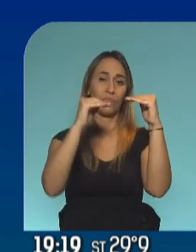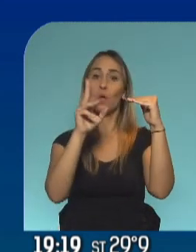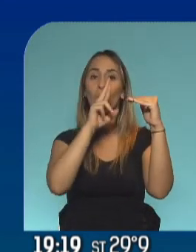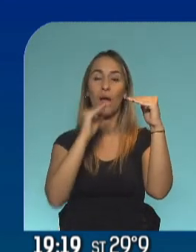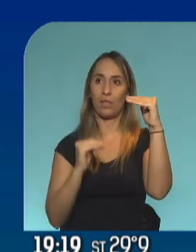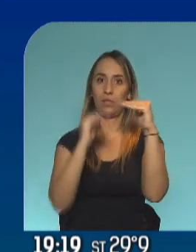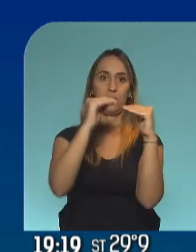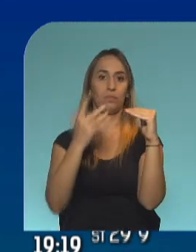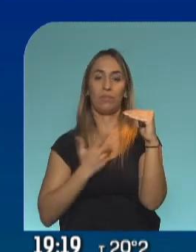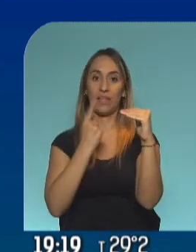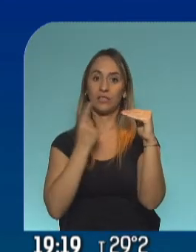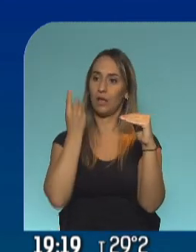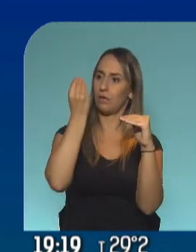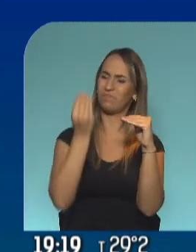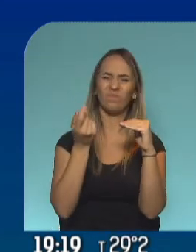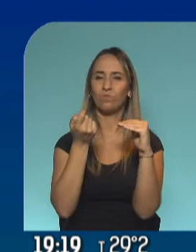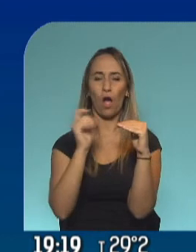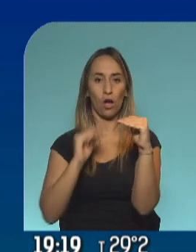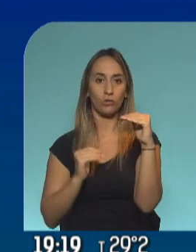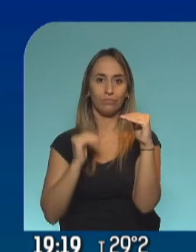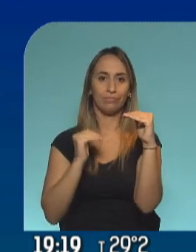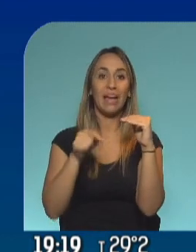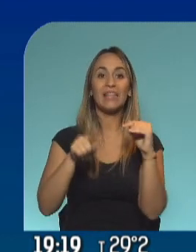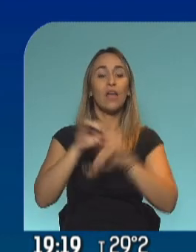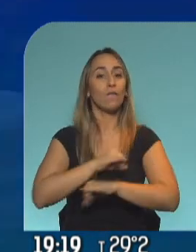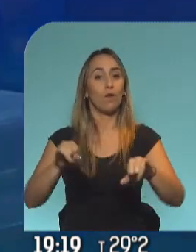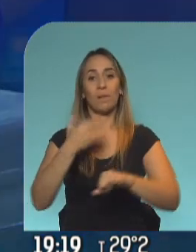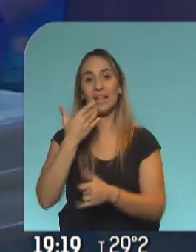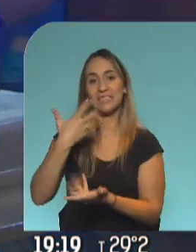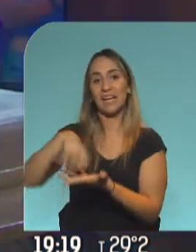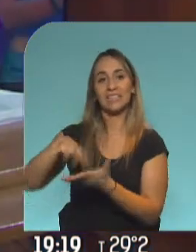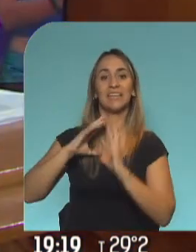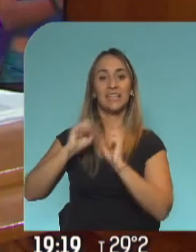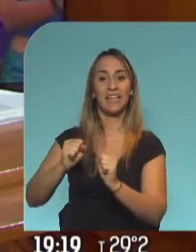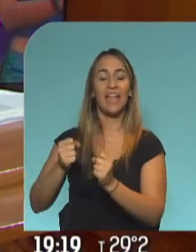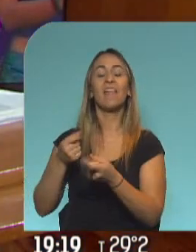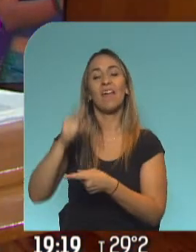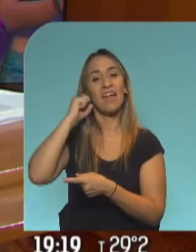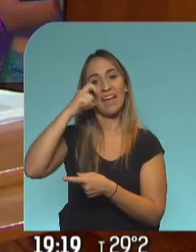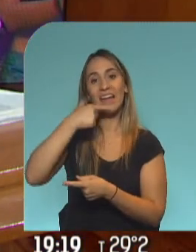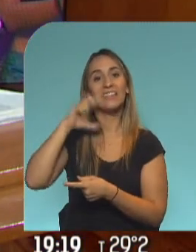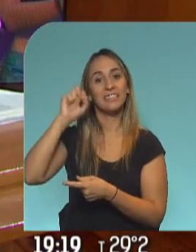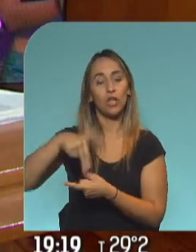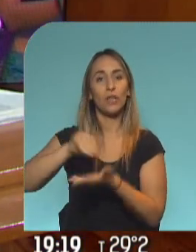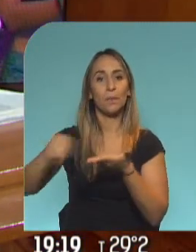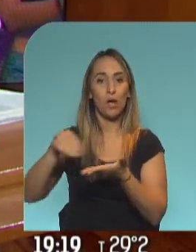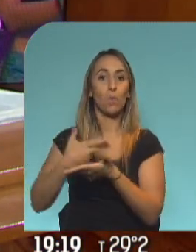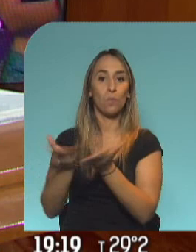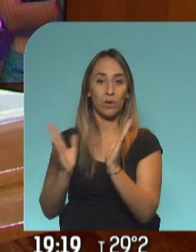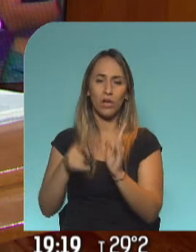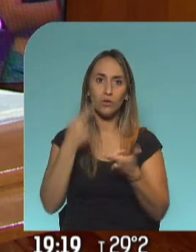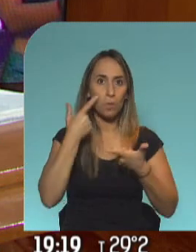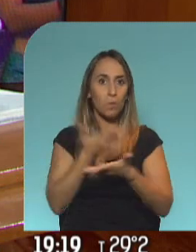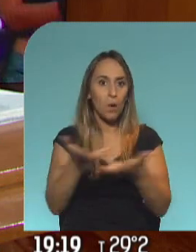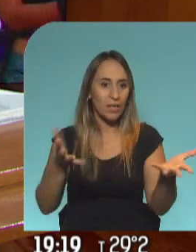de dirección simple. Insisto, este informe es de la Secretaría de Gestión y Empleo Público y es interesante. Esto es una radiografía de lo que pasa en